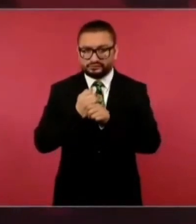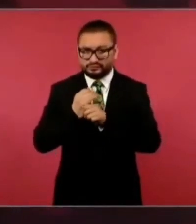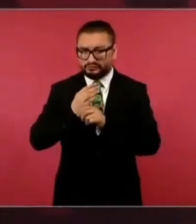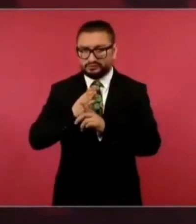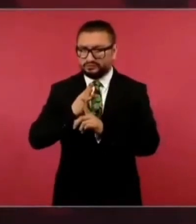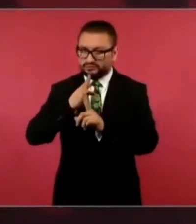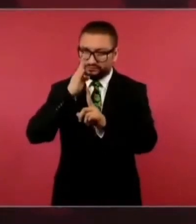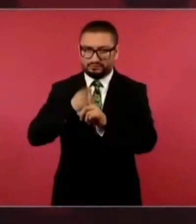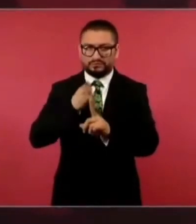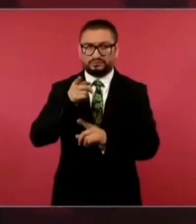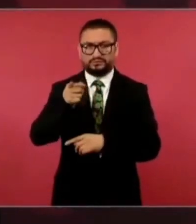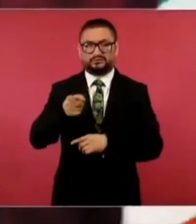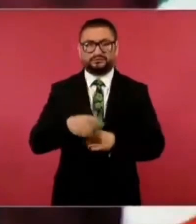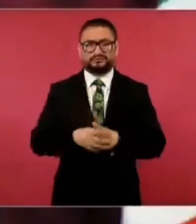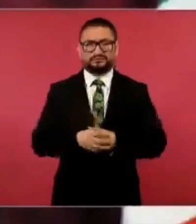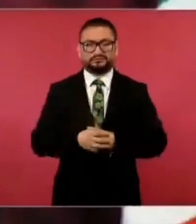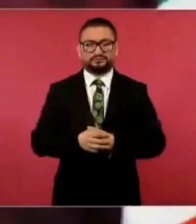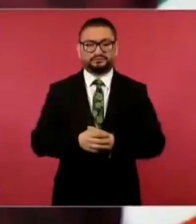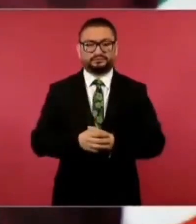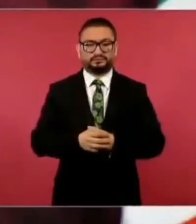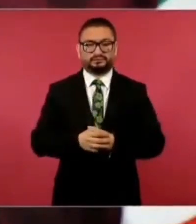directamente.